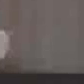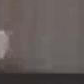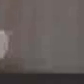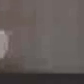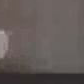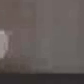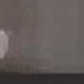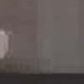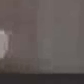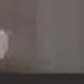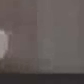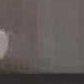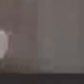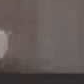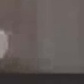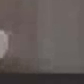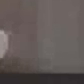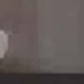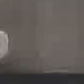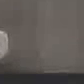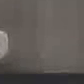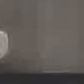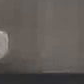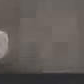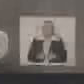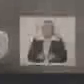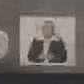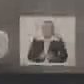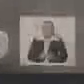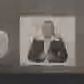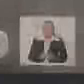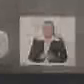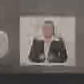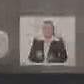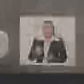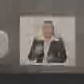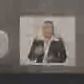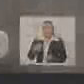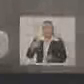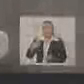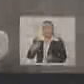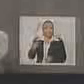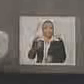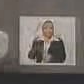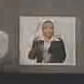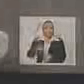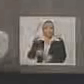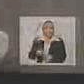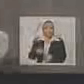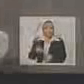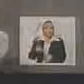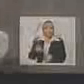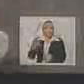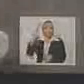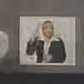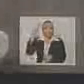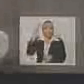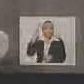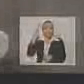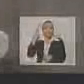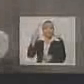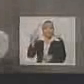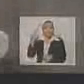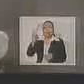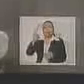Nuevamente les damos la más cordial bienvenida a Debates 2015. Yo soy Alejandro Broff y este día escucharemos las propuestas de las y